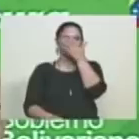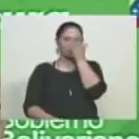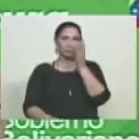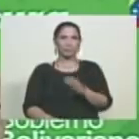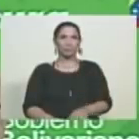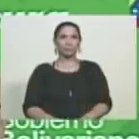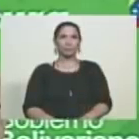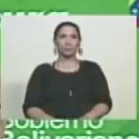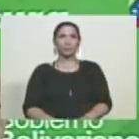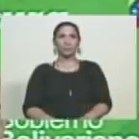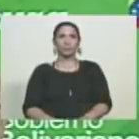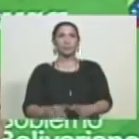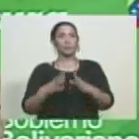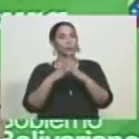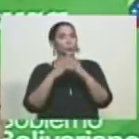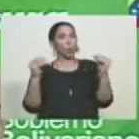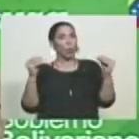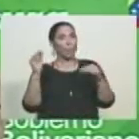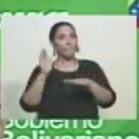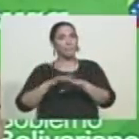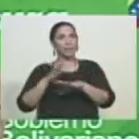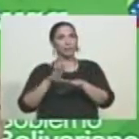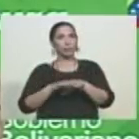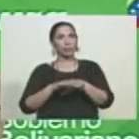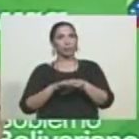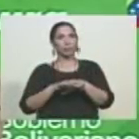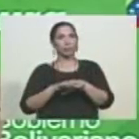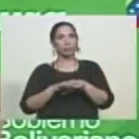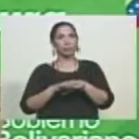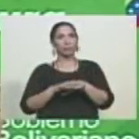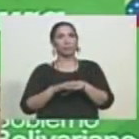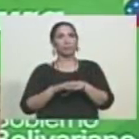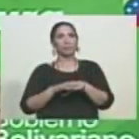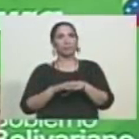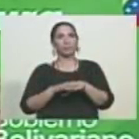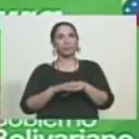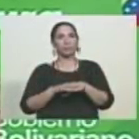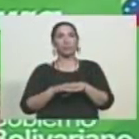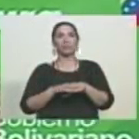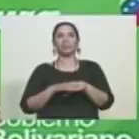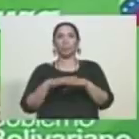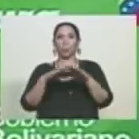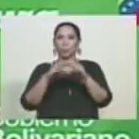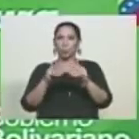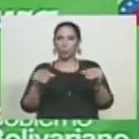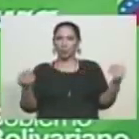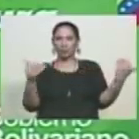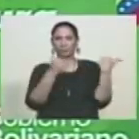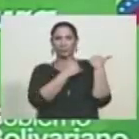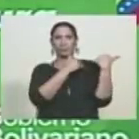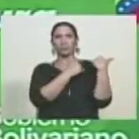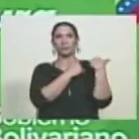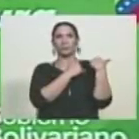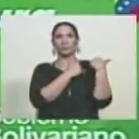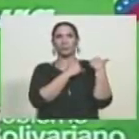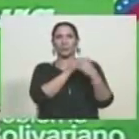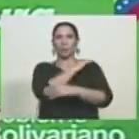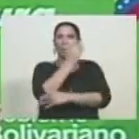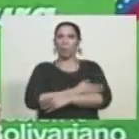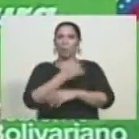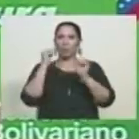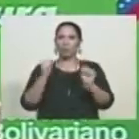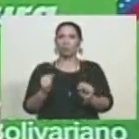todo aconteció a favor de los terracogientes, de los terratenientes, de los